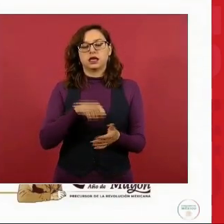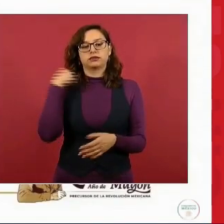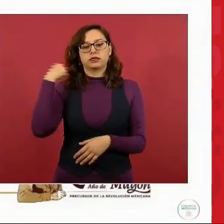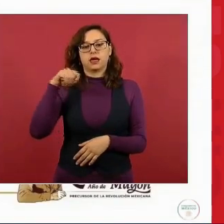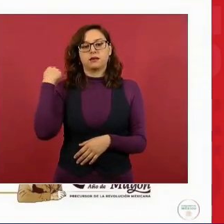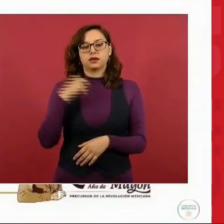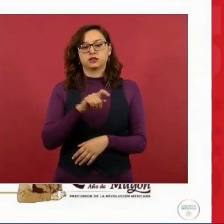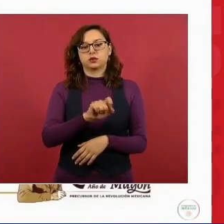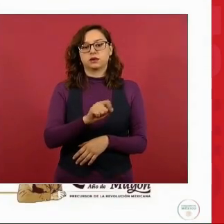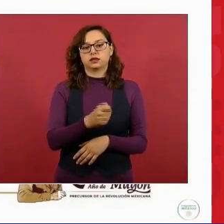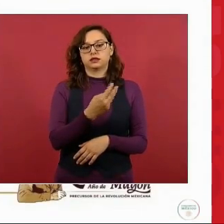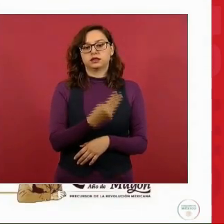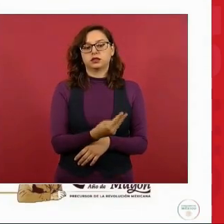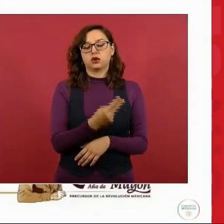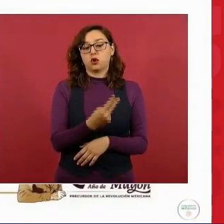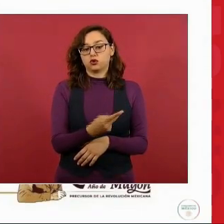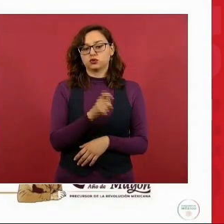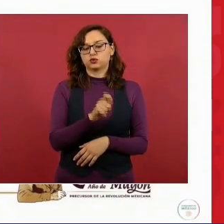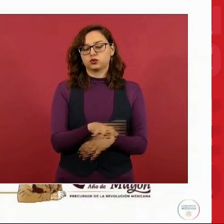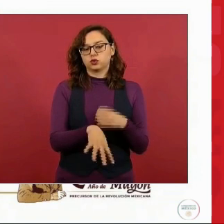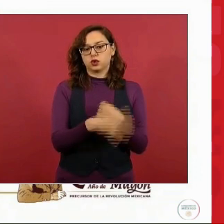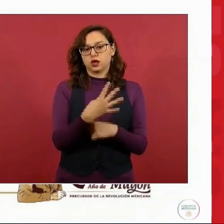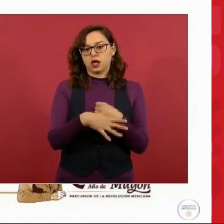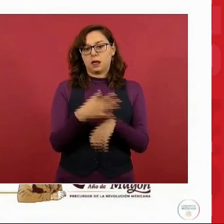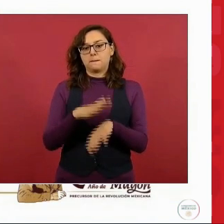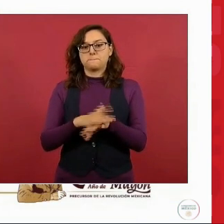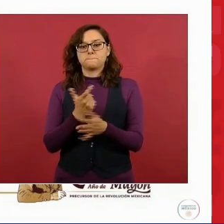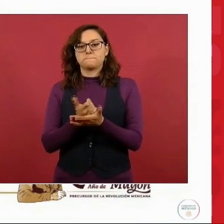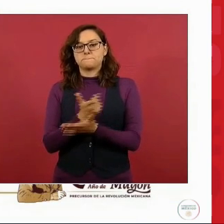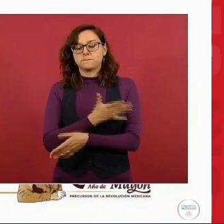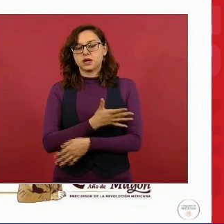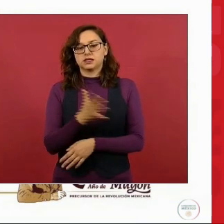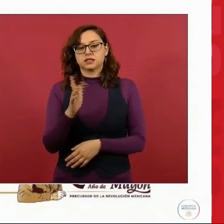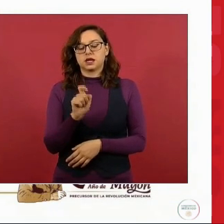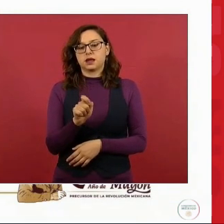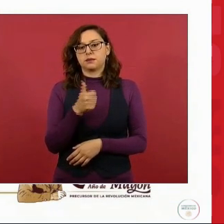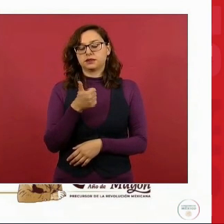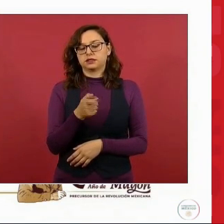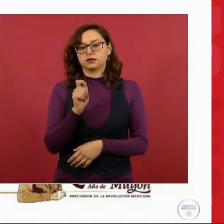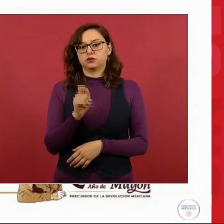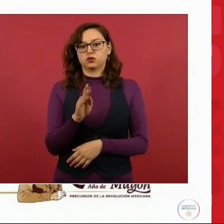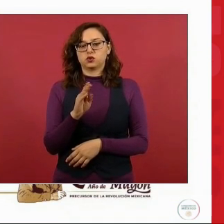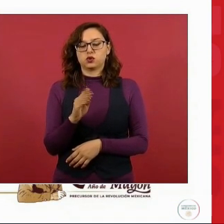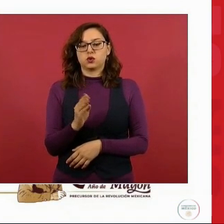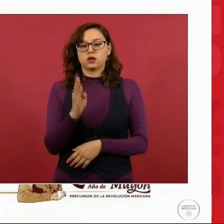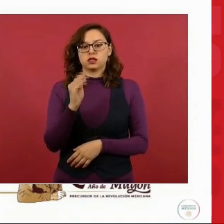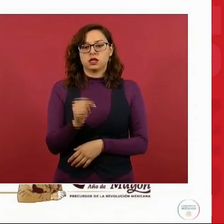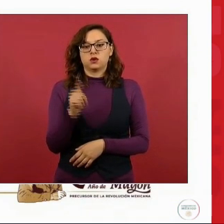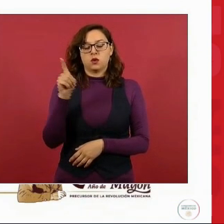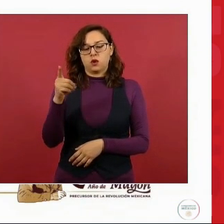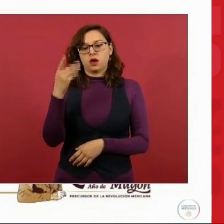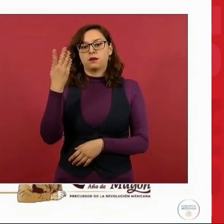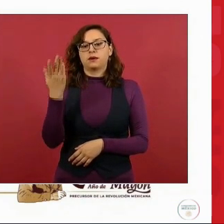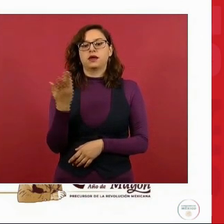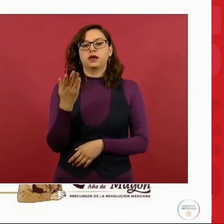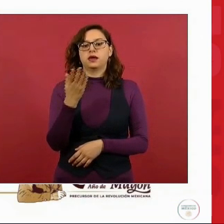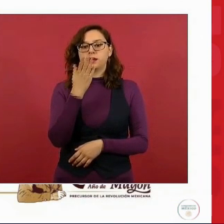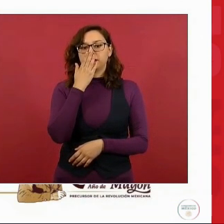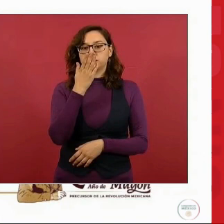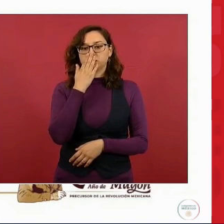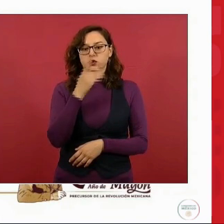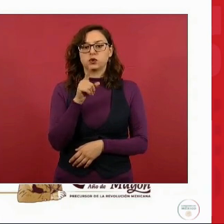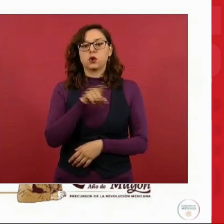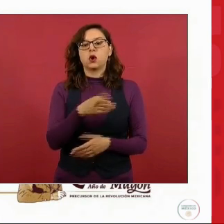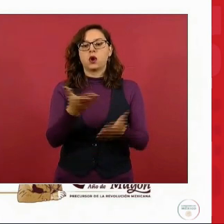Centro Tabasco. Las más caras, 26 pesos con 99 centavos Winstar en Hermosillo, Sonora, y 26